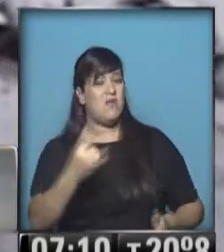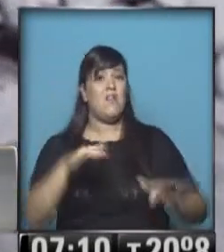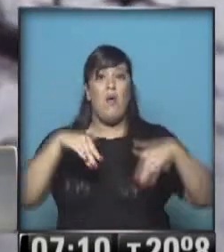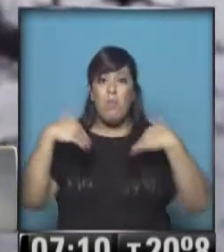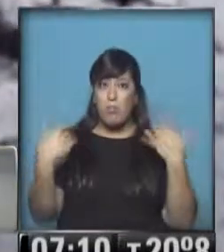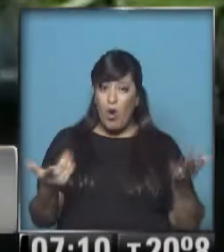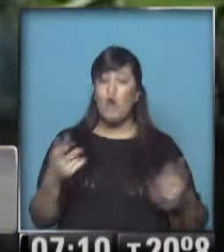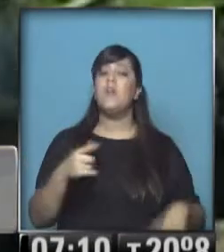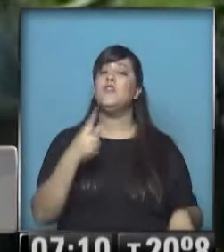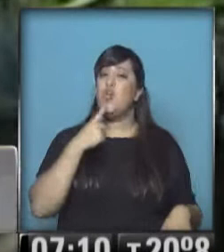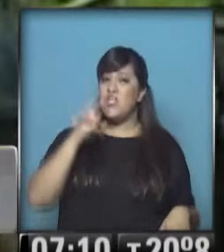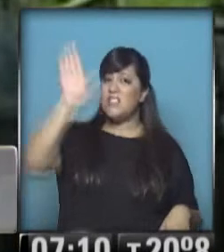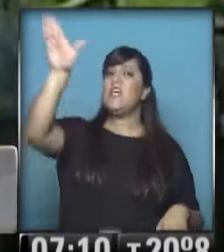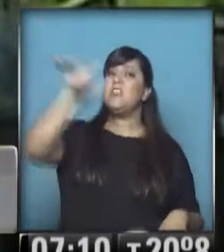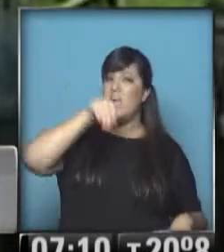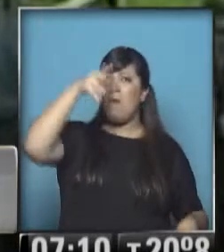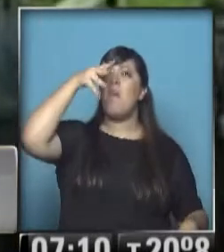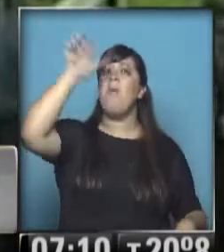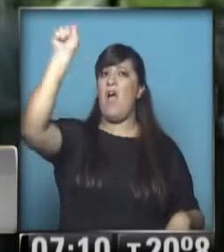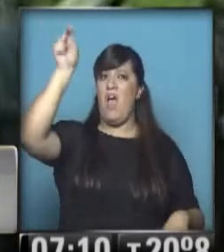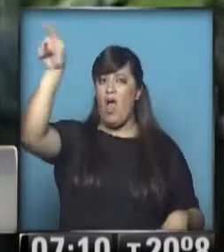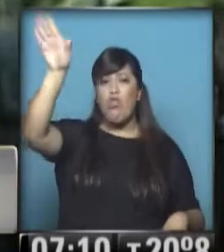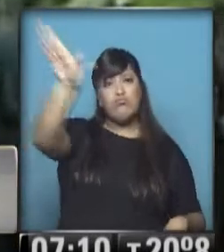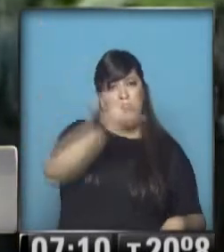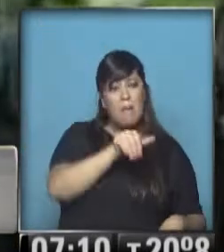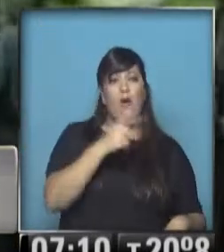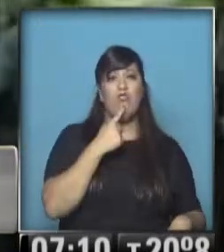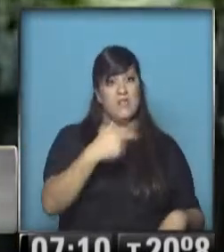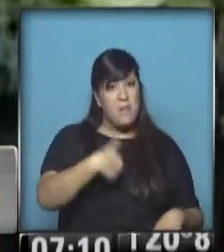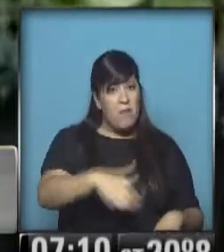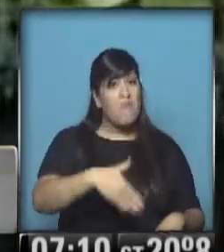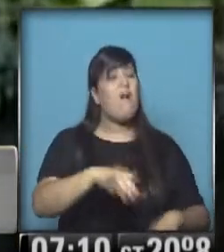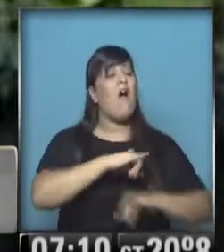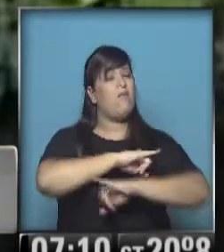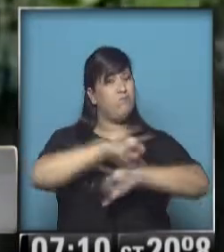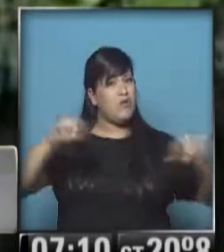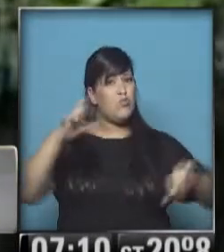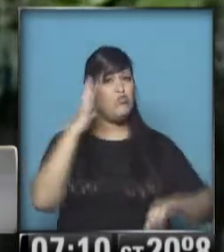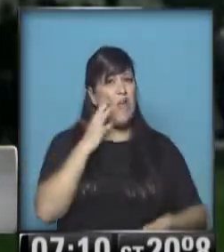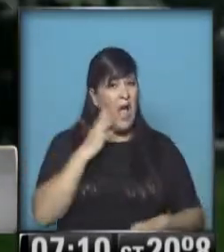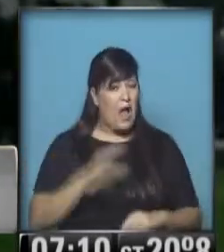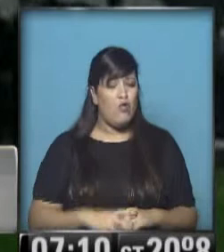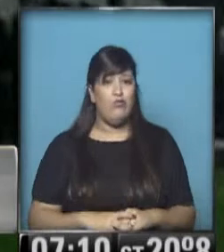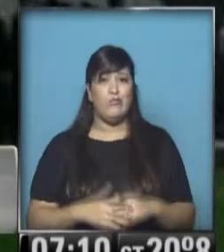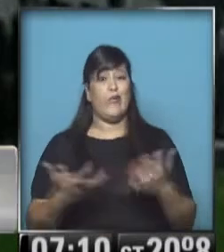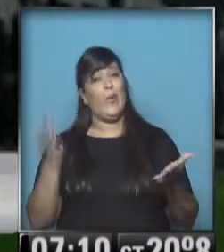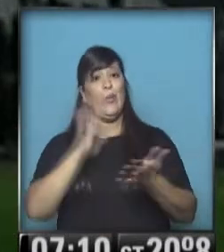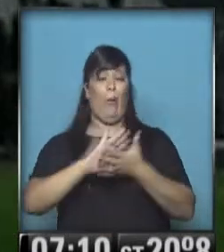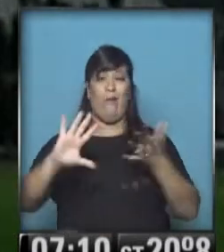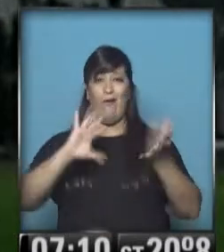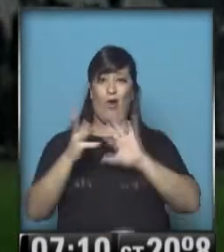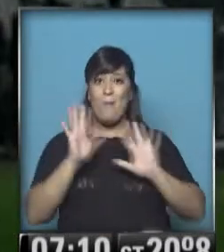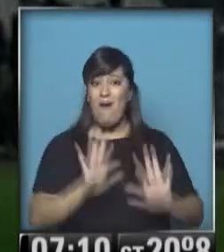mandó a llamar a su embajador ante la Santa Sede y convocó al nuncio apostólico. Bueno, no es nueva, ¿no? La reacción